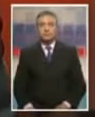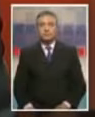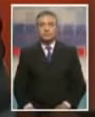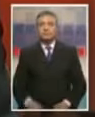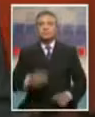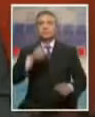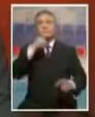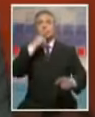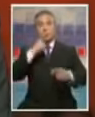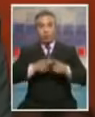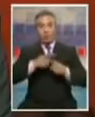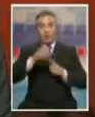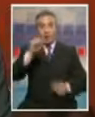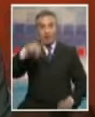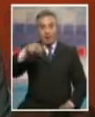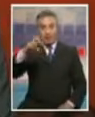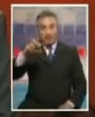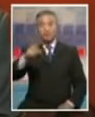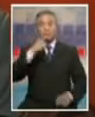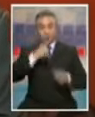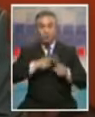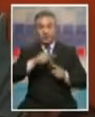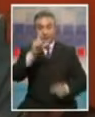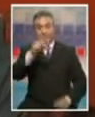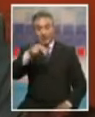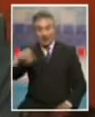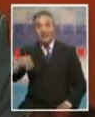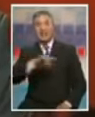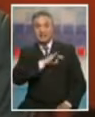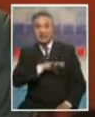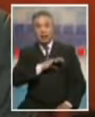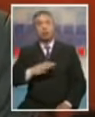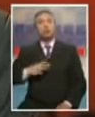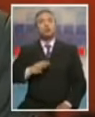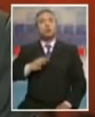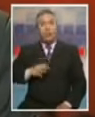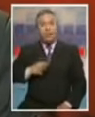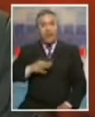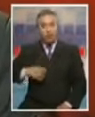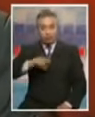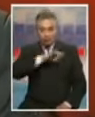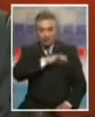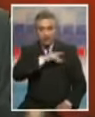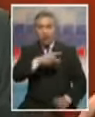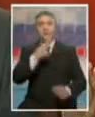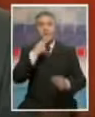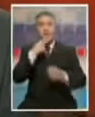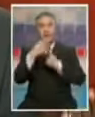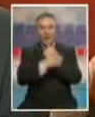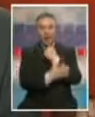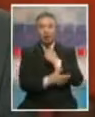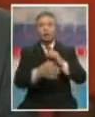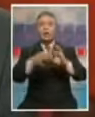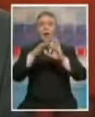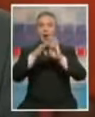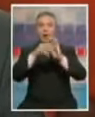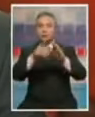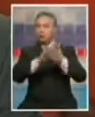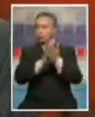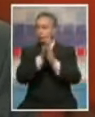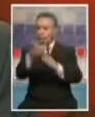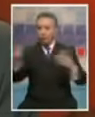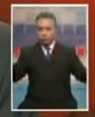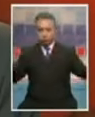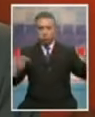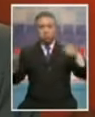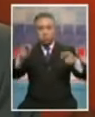A nombre de la ANP, a nombre de CNN Chile, a nombre de los ciudadanos chilenos y especialmente de quienes viven en las regiones, les quiero agradecer mucho por su presencia aquí, que